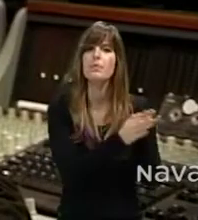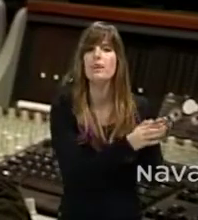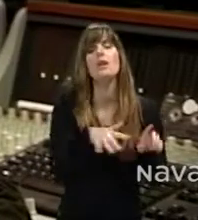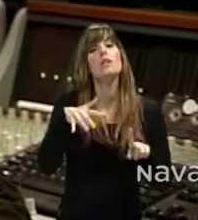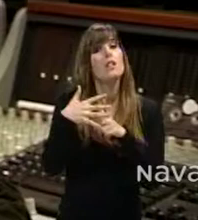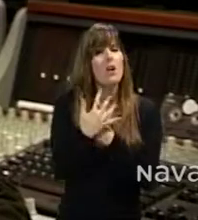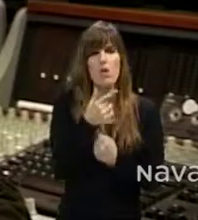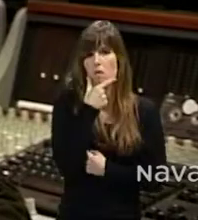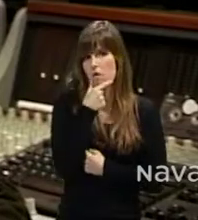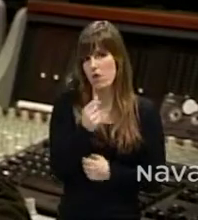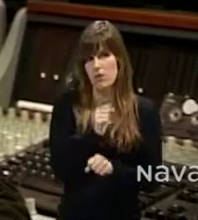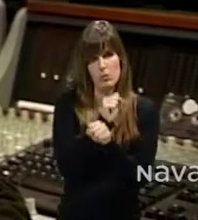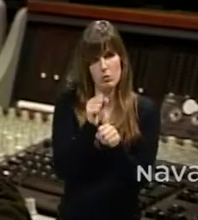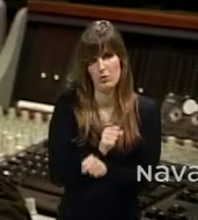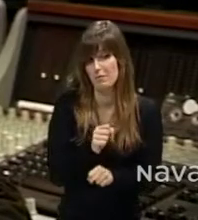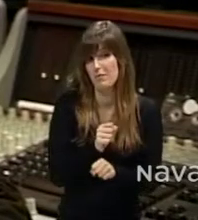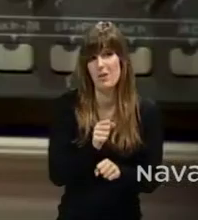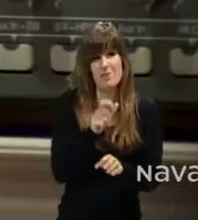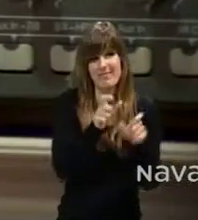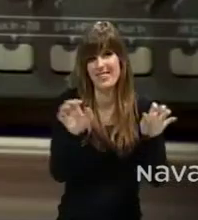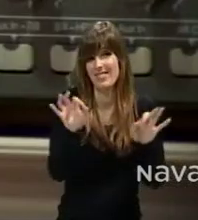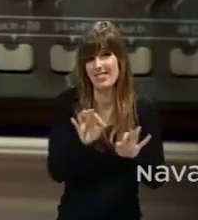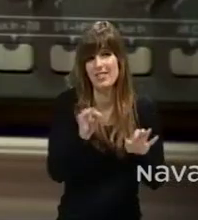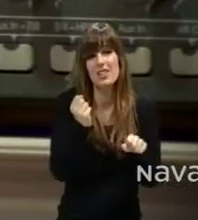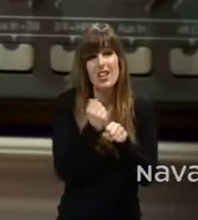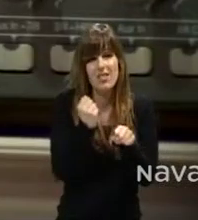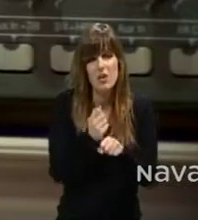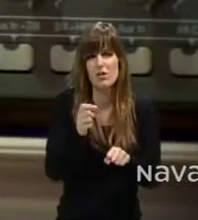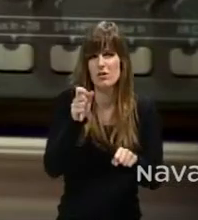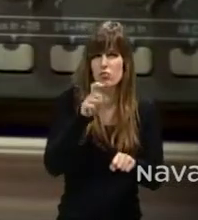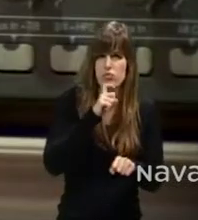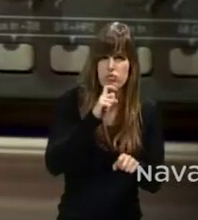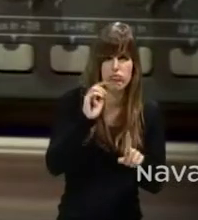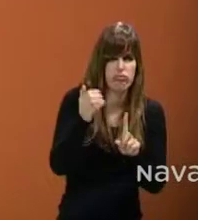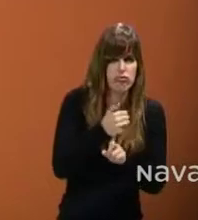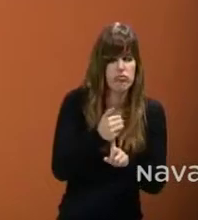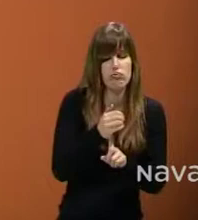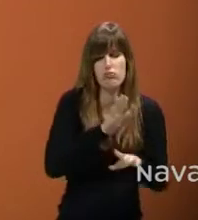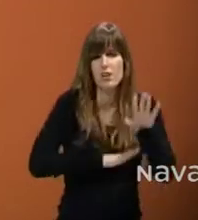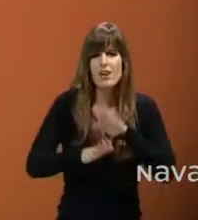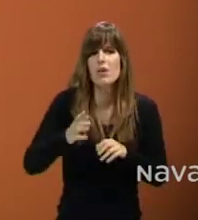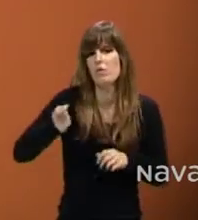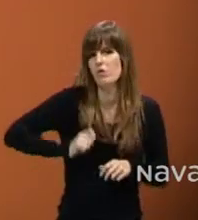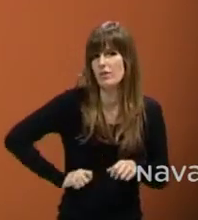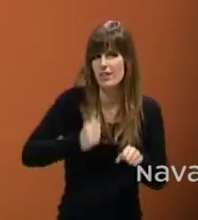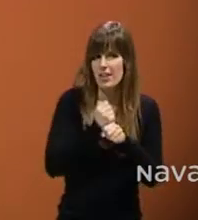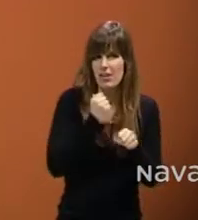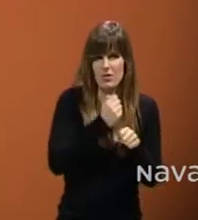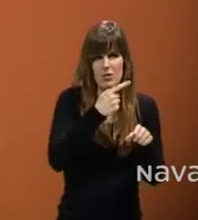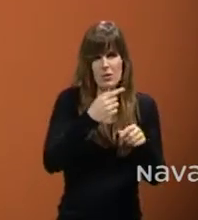fáciles para nadie. Ahora mismo el mercado laboral está complicado en general, en cualquier profesión, en cualquier área.